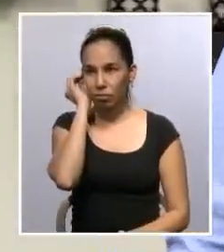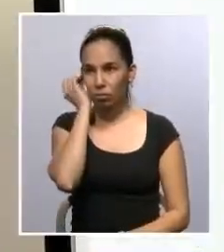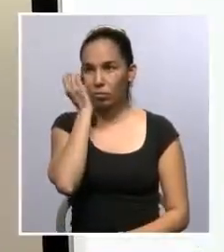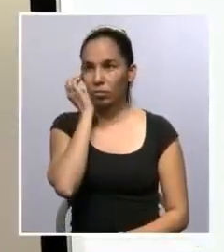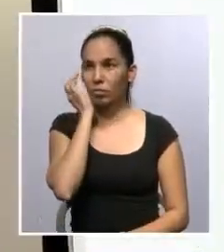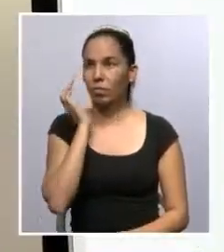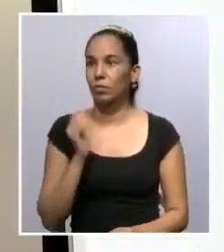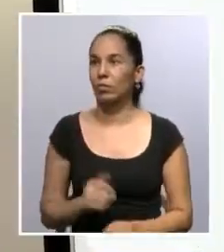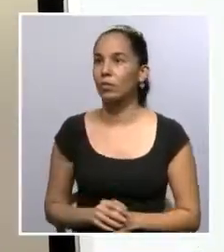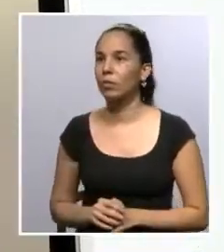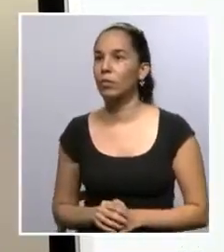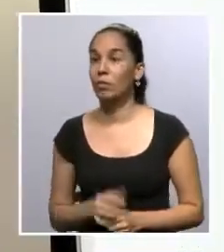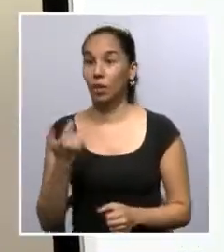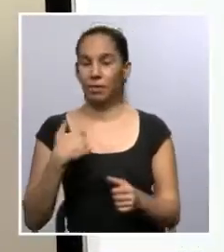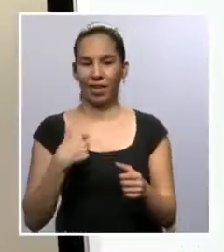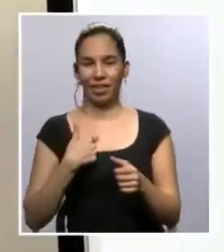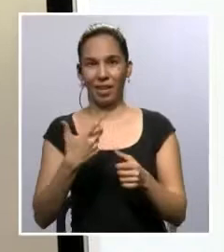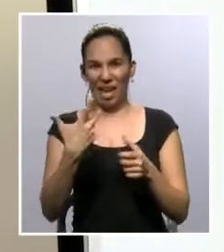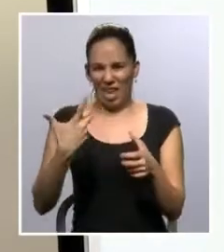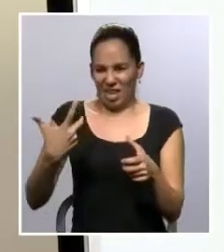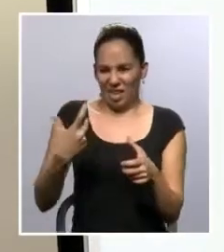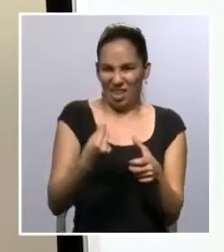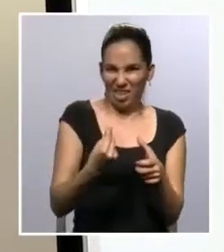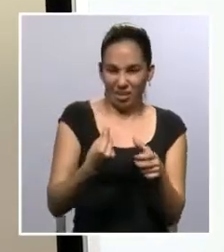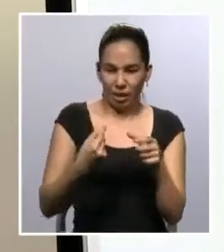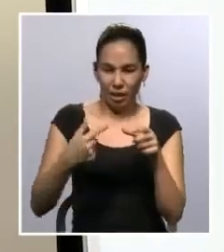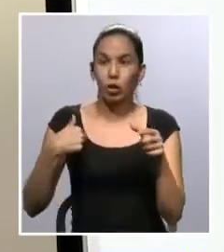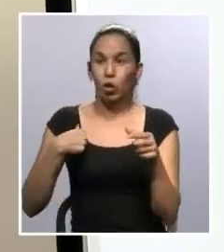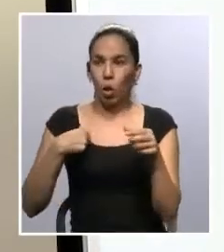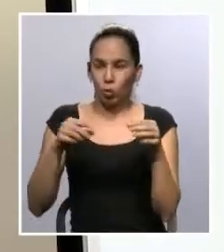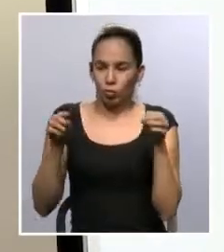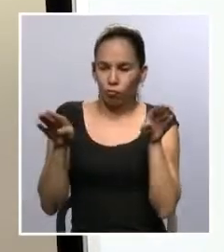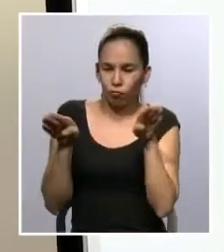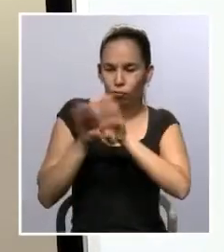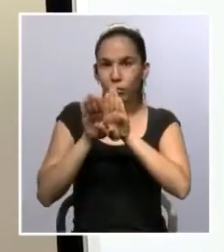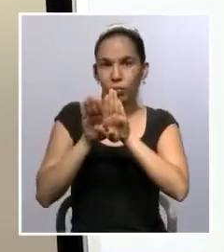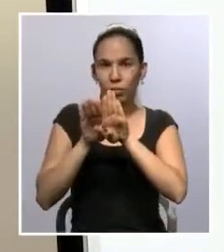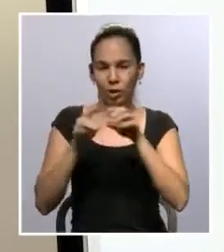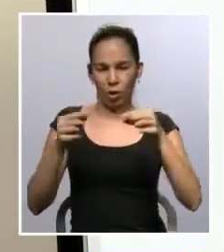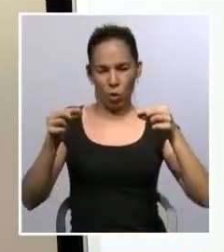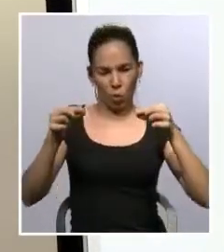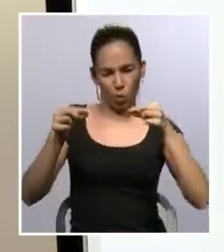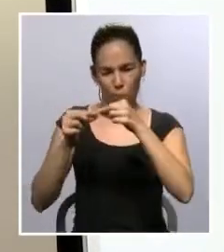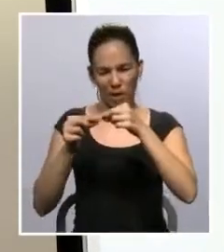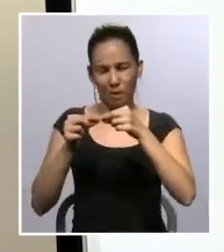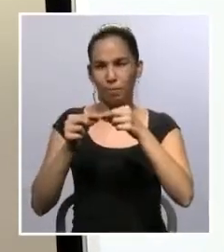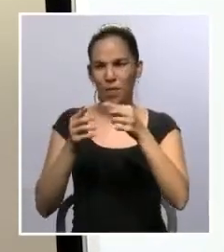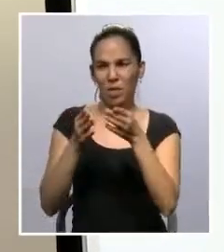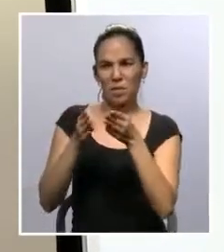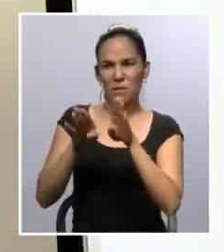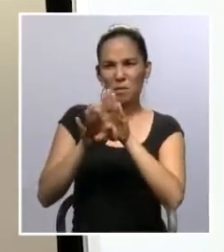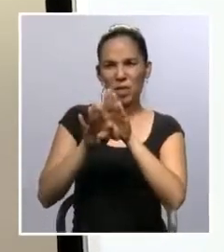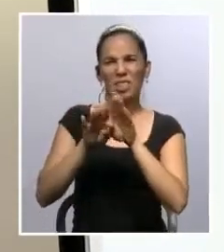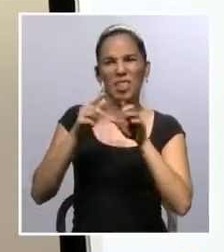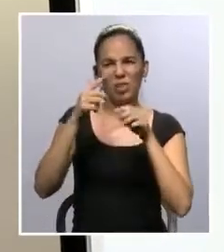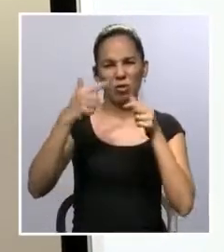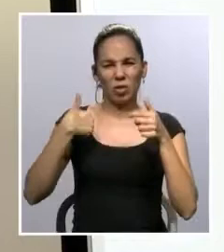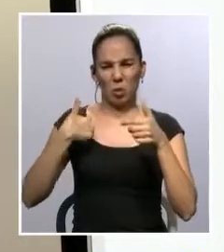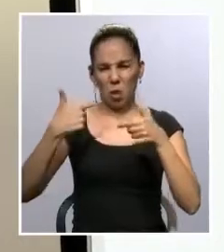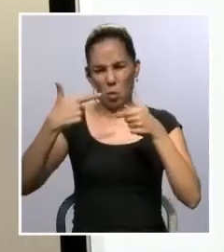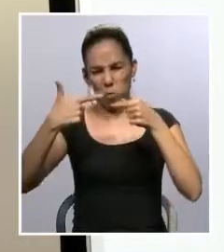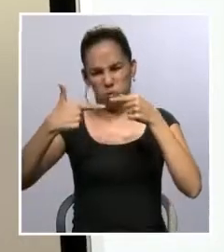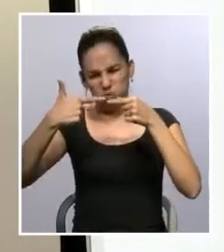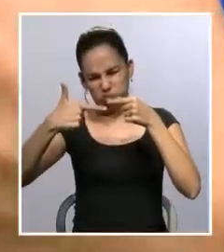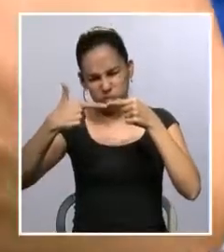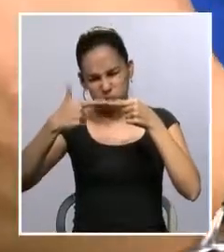aquí tenemos una jeringa que yo he cerrado, bloqueado esta parte, le puse un poco de Super Bonder para que el aire